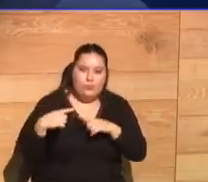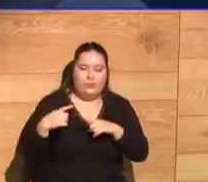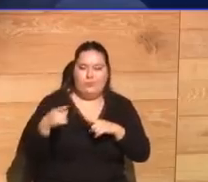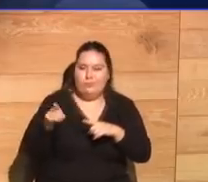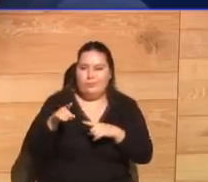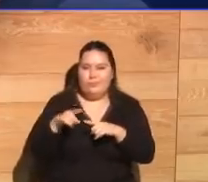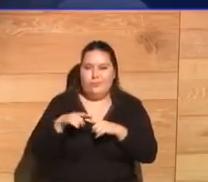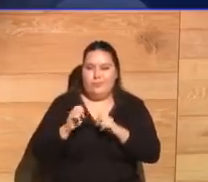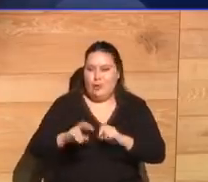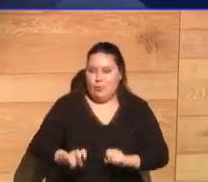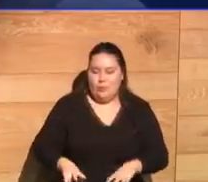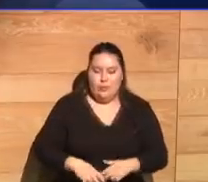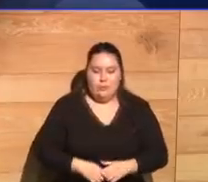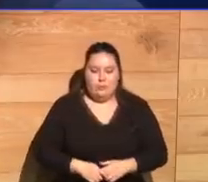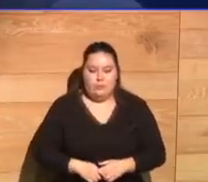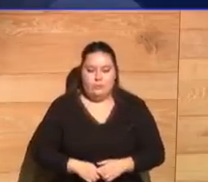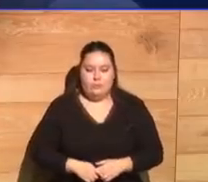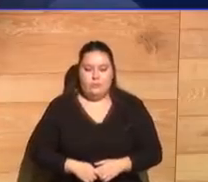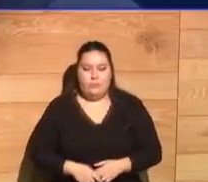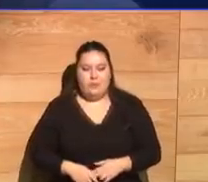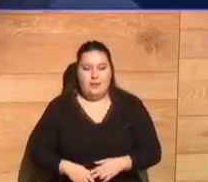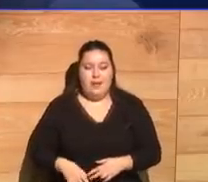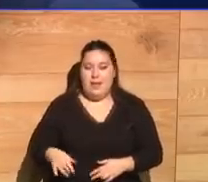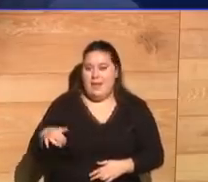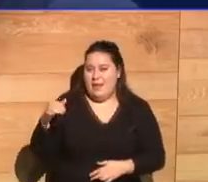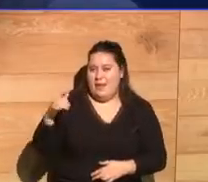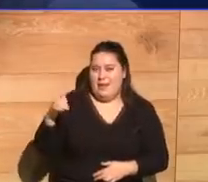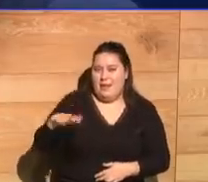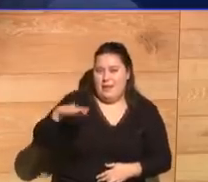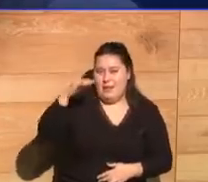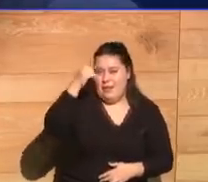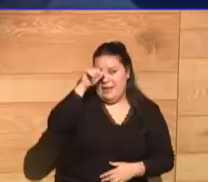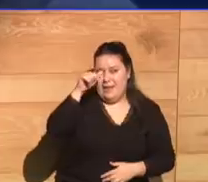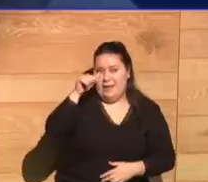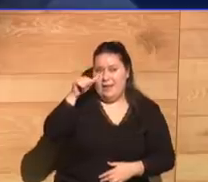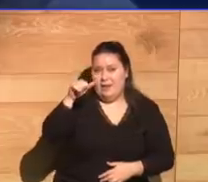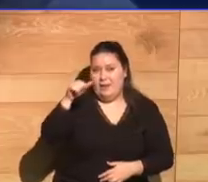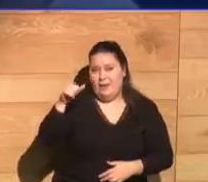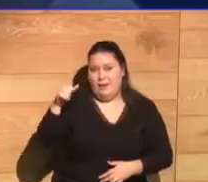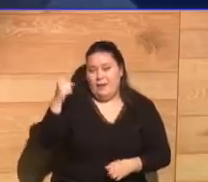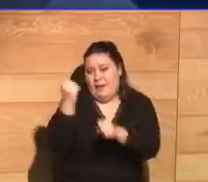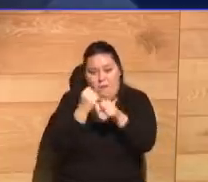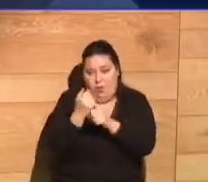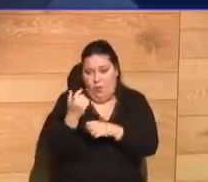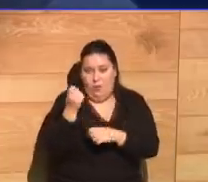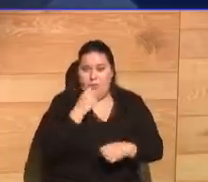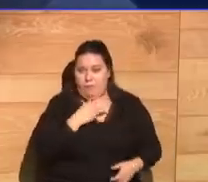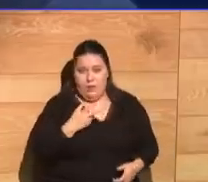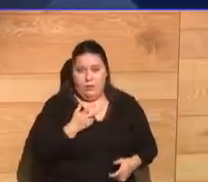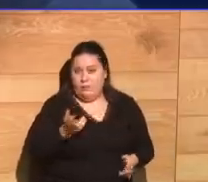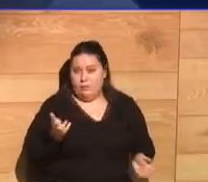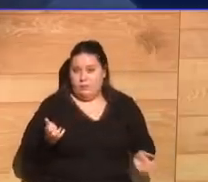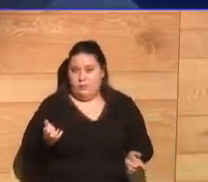él. No, vamos a ver, no me explico bien. No es que era dinero, no era, él era empleado del bar. O sea, digamos que él